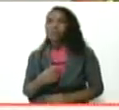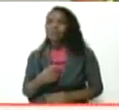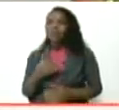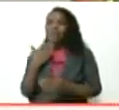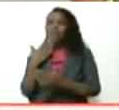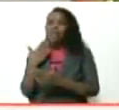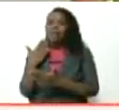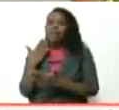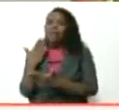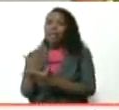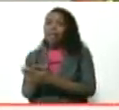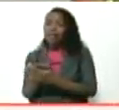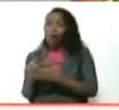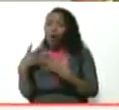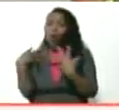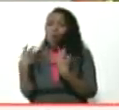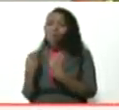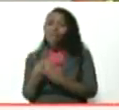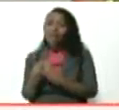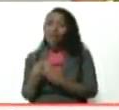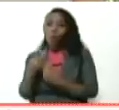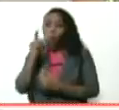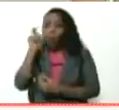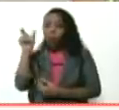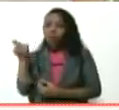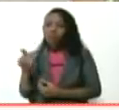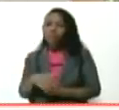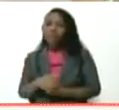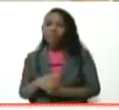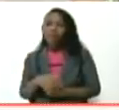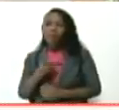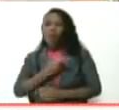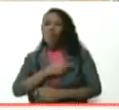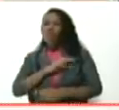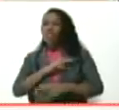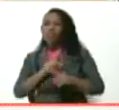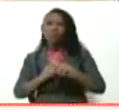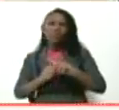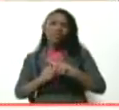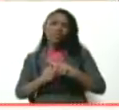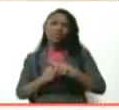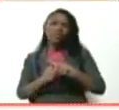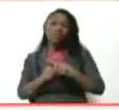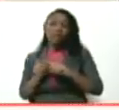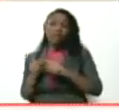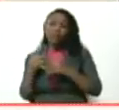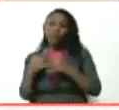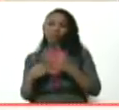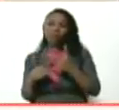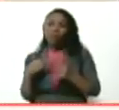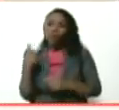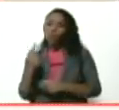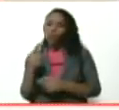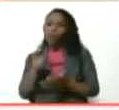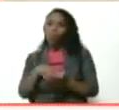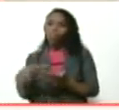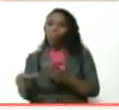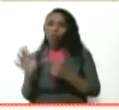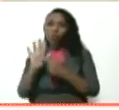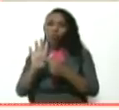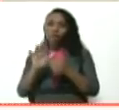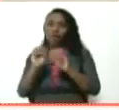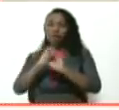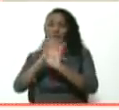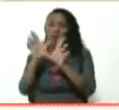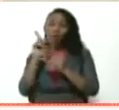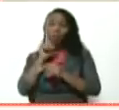Gracias, compañero Gustavo. Mira, los falsos positivos, estas cosas se caen por sí solas.